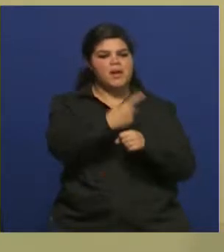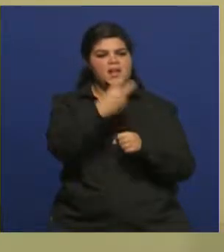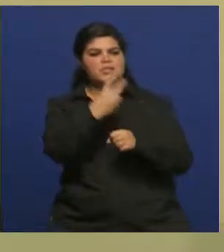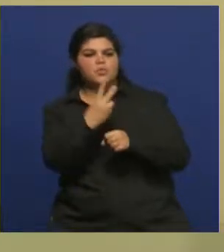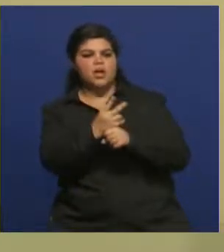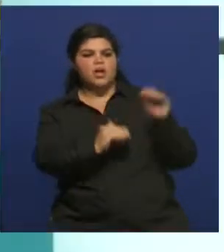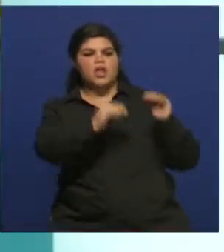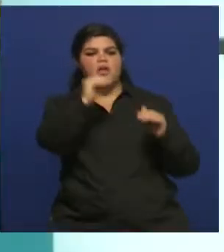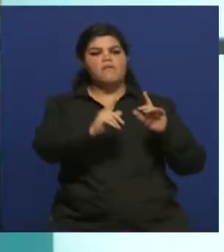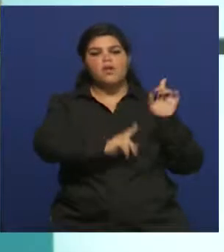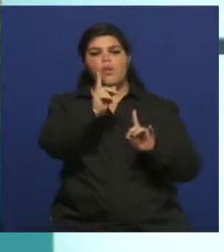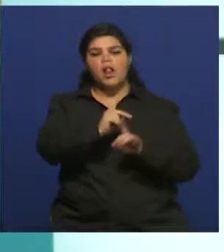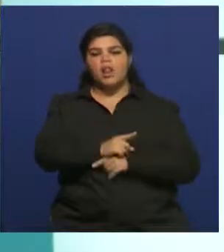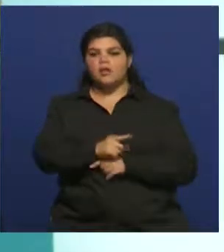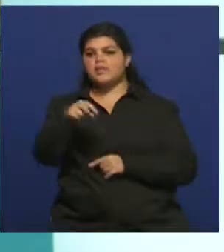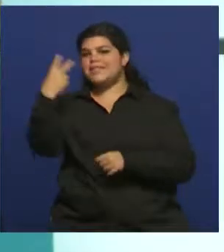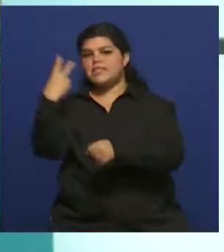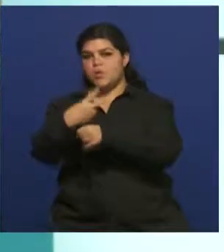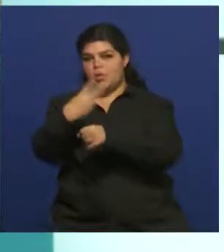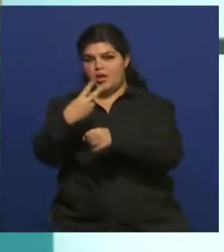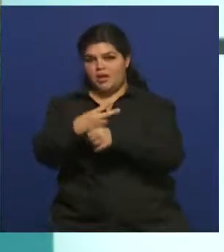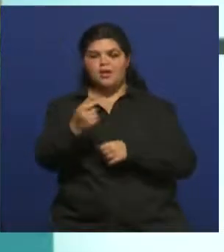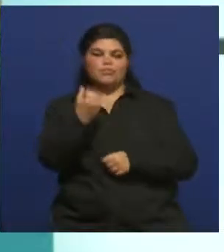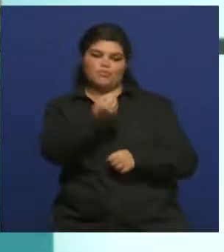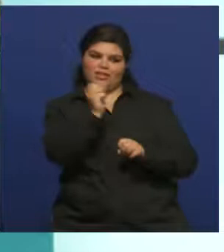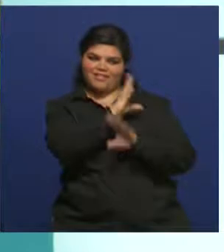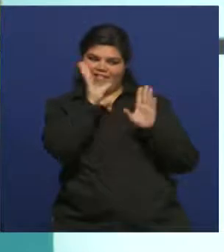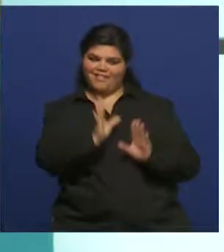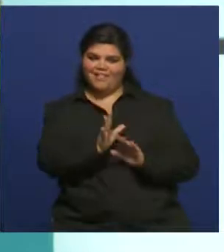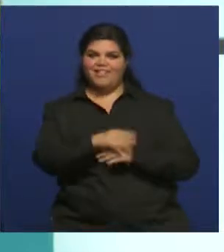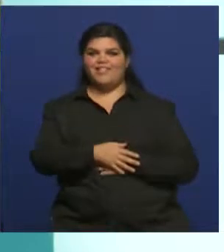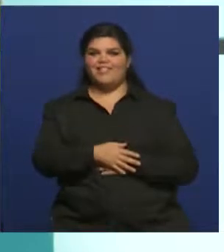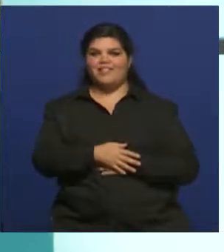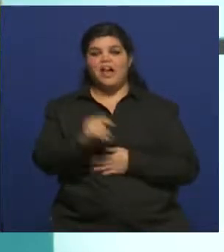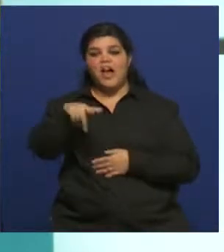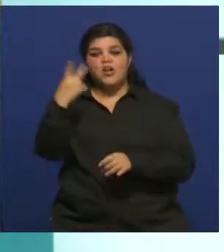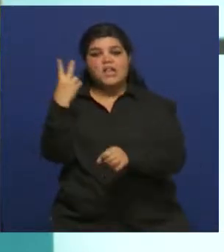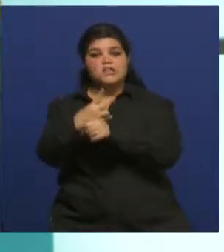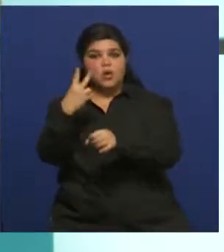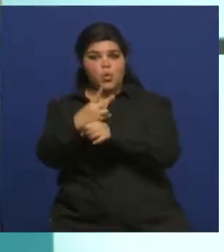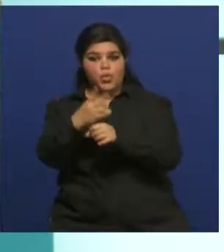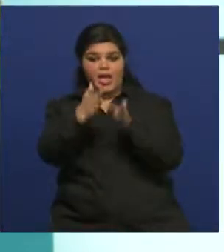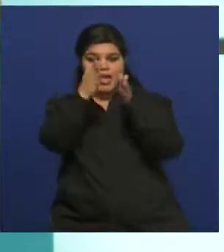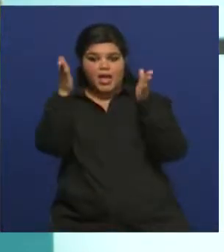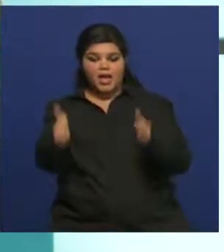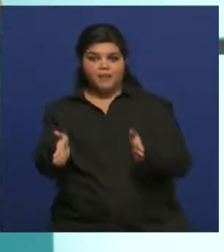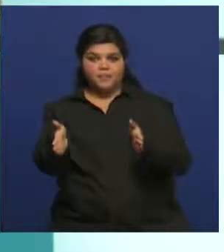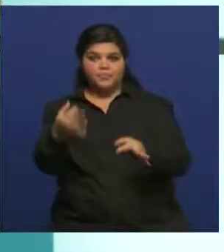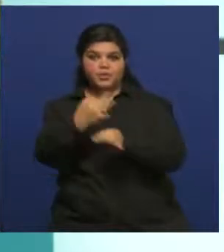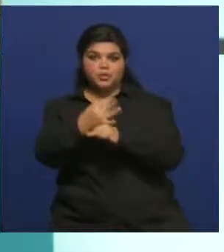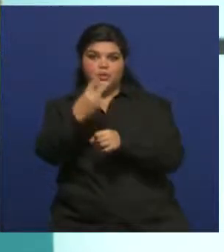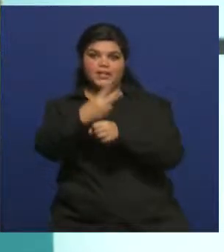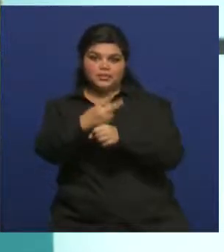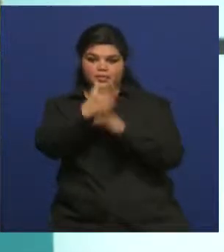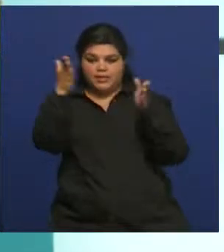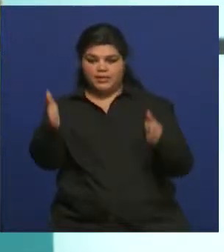cualquier nivel, ¿no? De secundaria. De secundaria, muy bien. Está bueno. Exactamente. Aclarar. Los chicos que están en esta etapa de cursado pueden acercarse a la